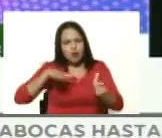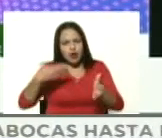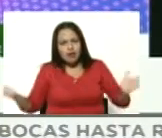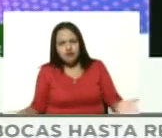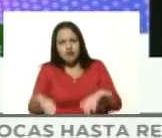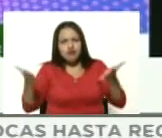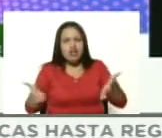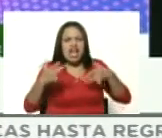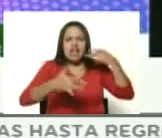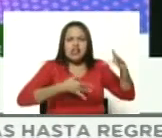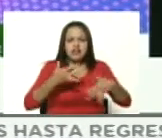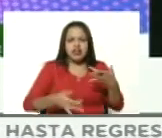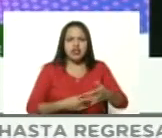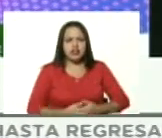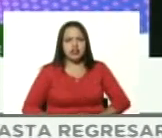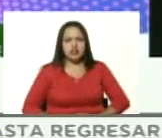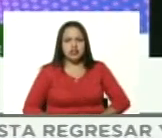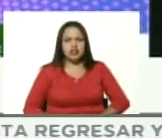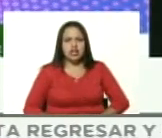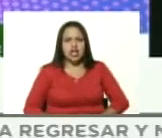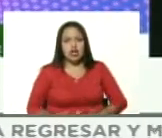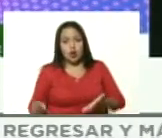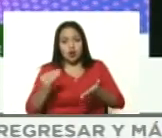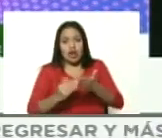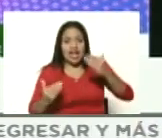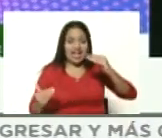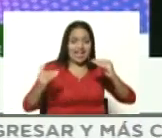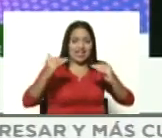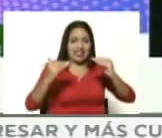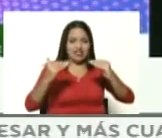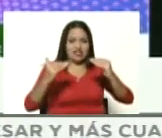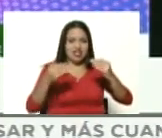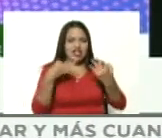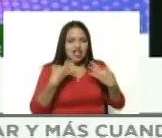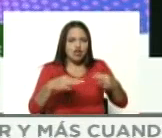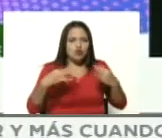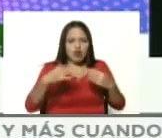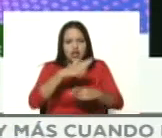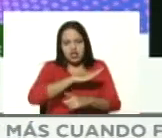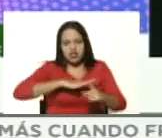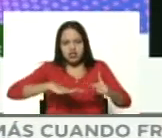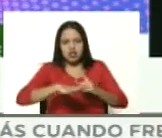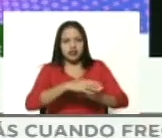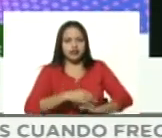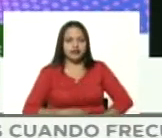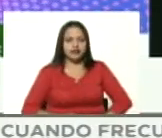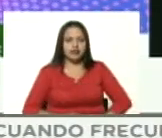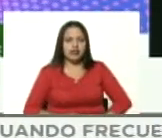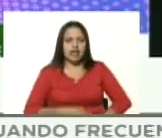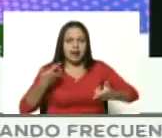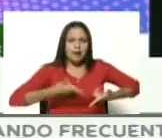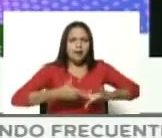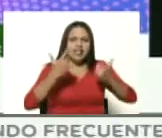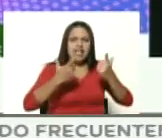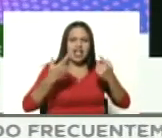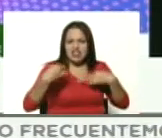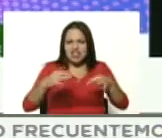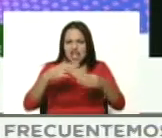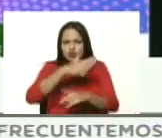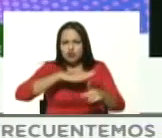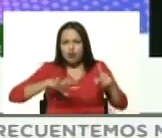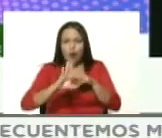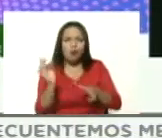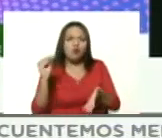las acciones que reequilibren la naturaleza, que permitan que la naturaleza logre